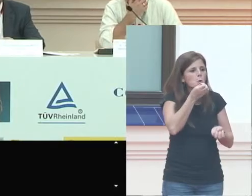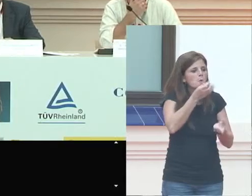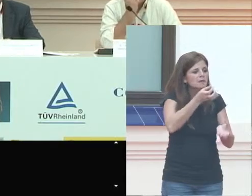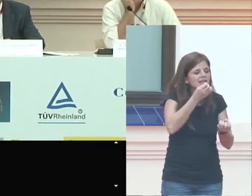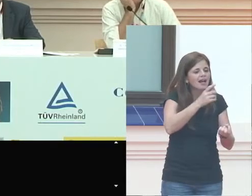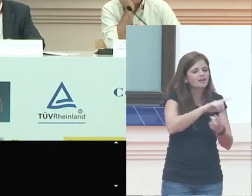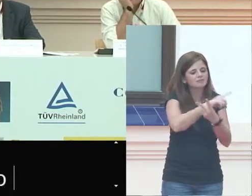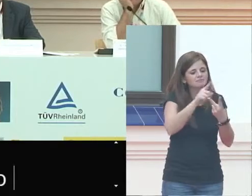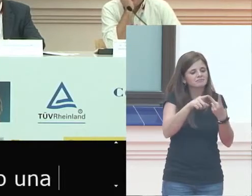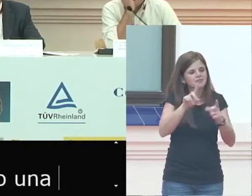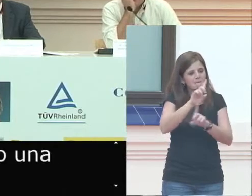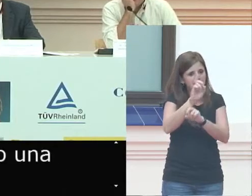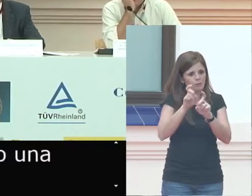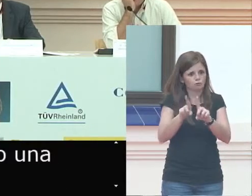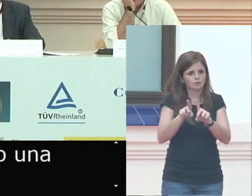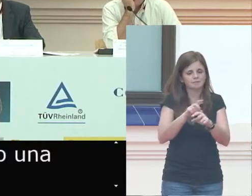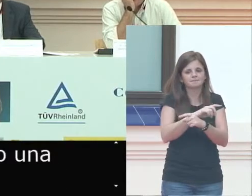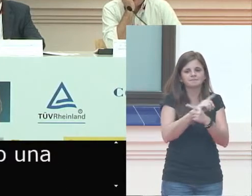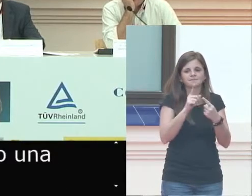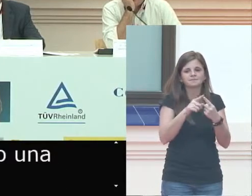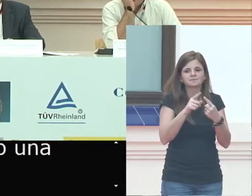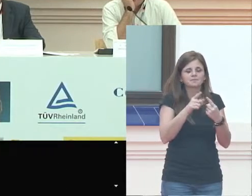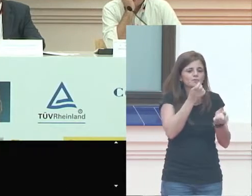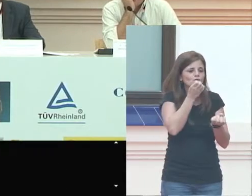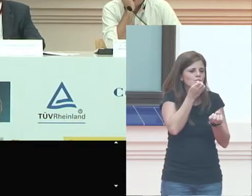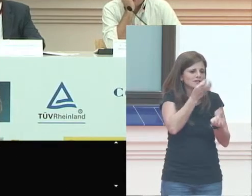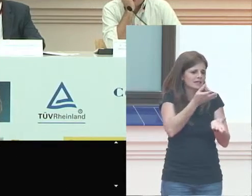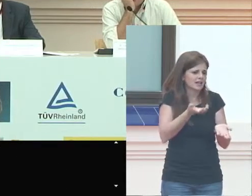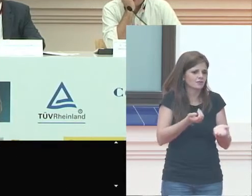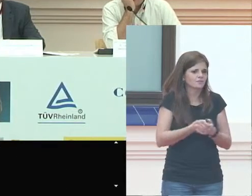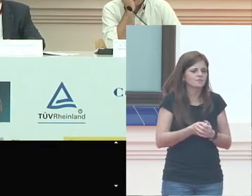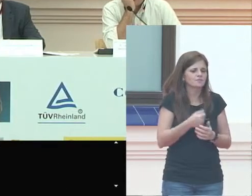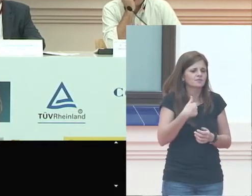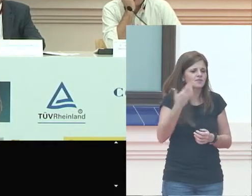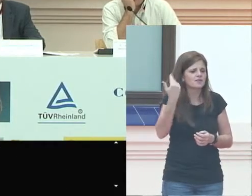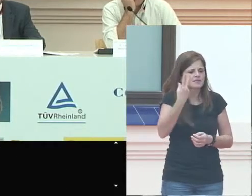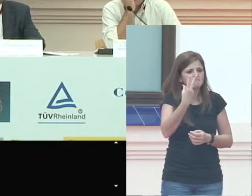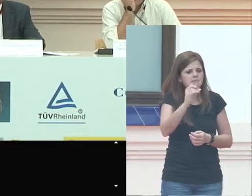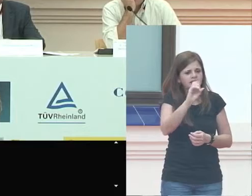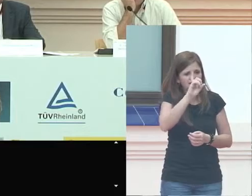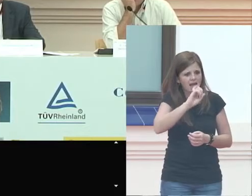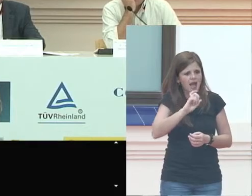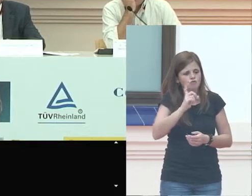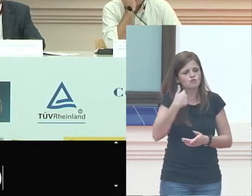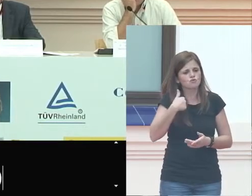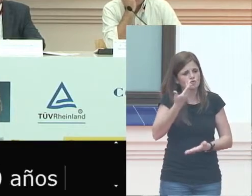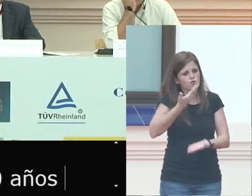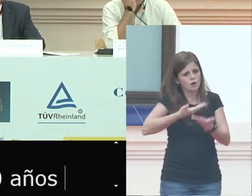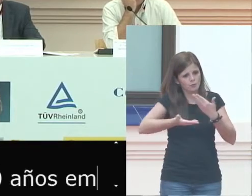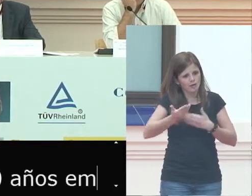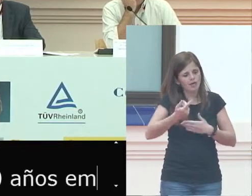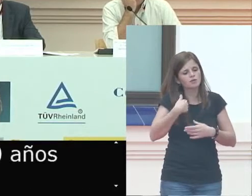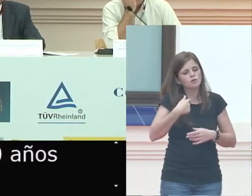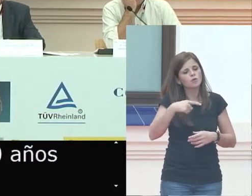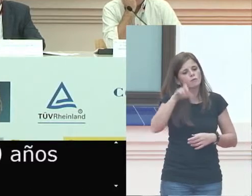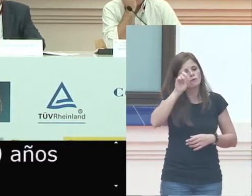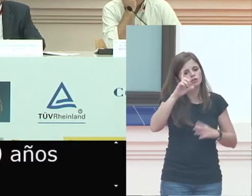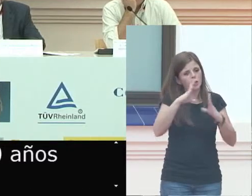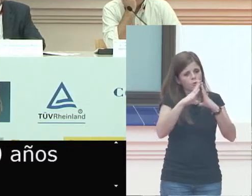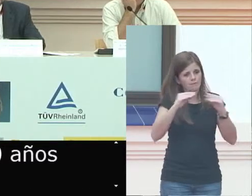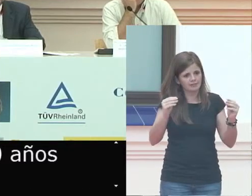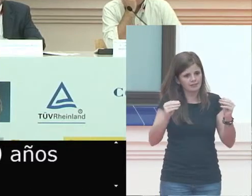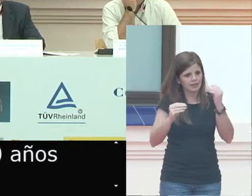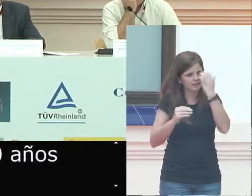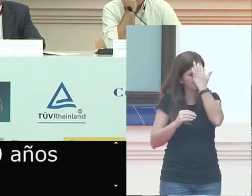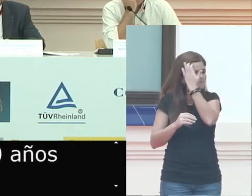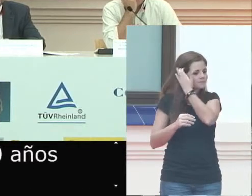pregunta para Charles. El comentario, bueno, yo hace casi 20 años empecé a colaborar con AENOR. Soy profesora de universidad y empecé a desarrollar